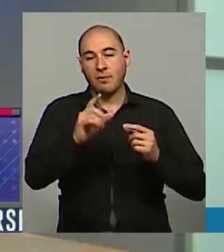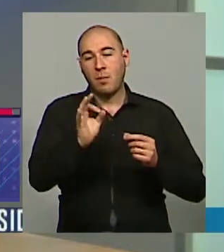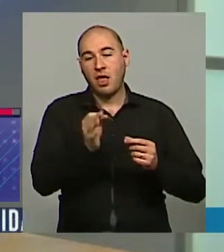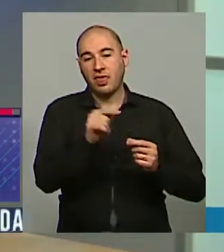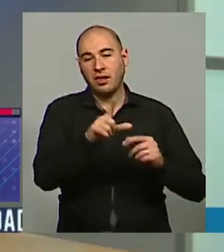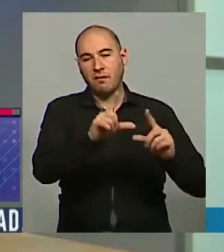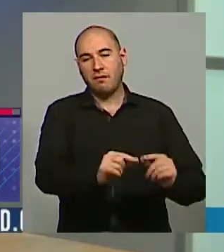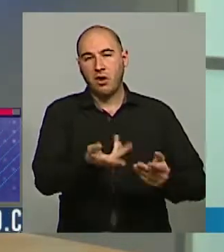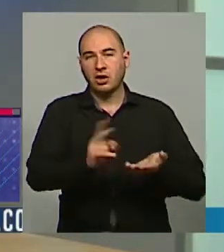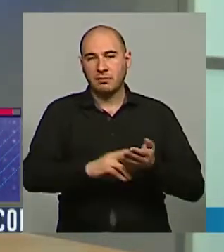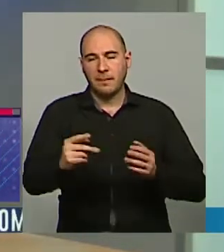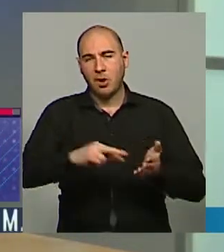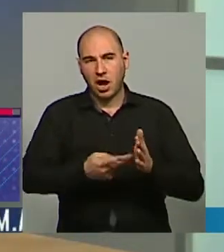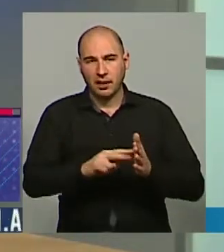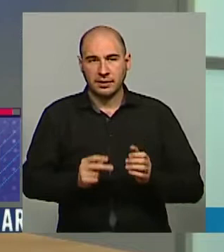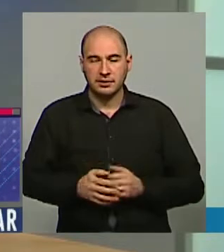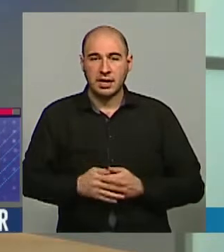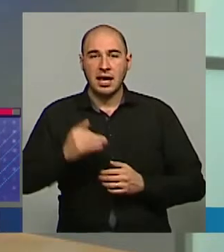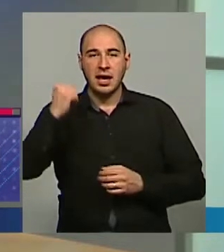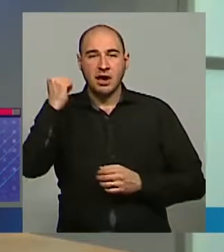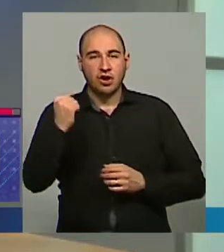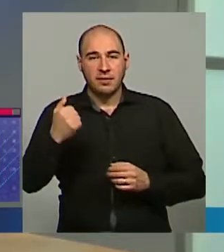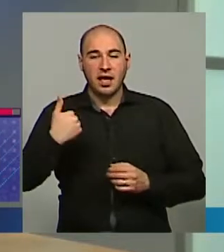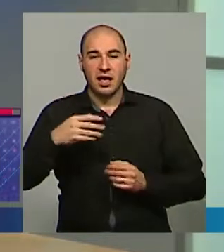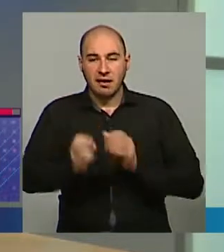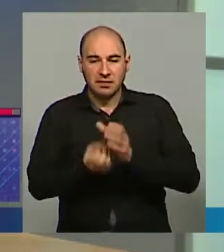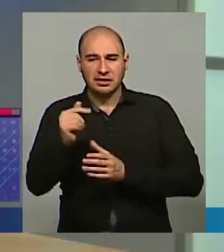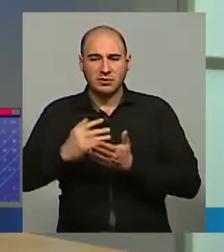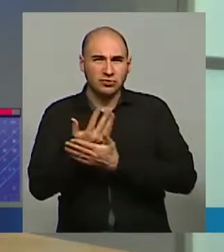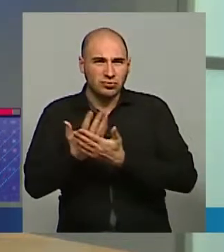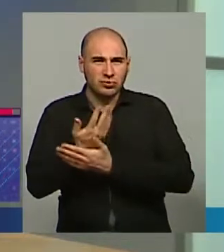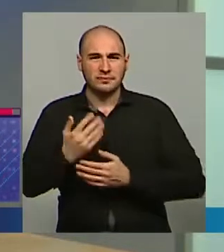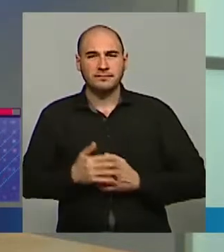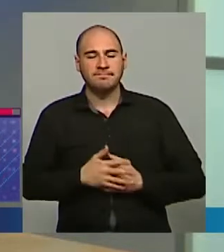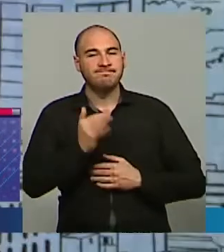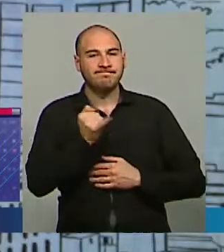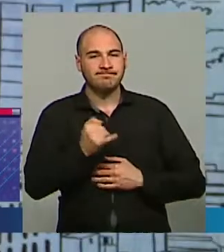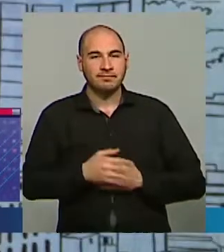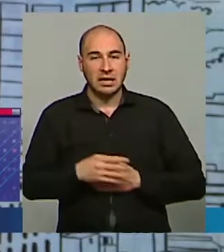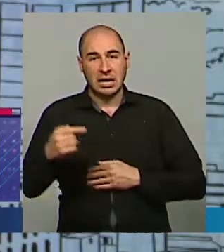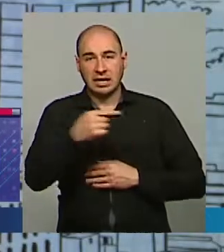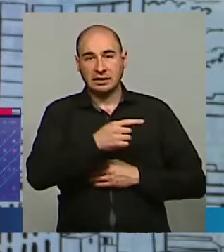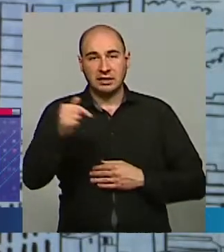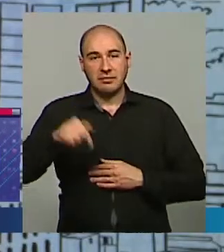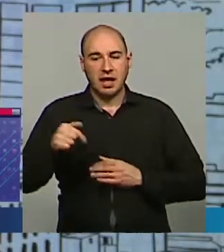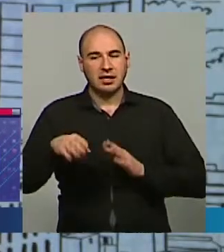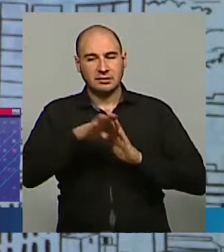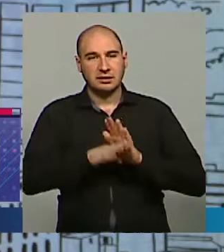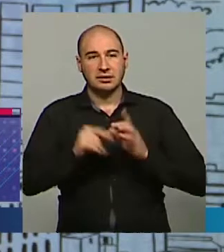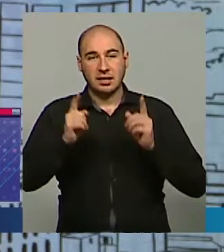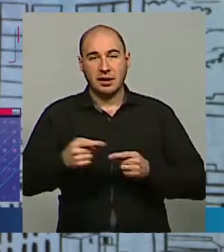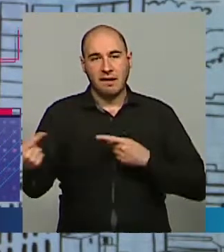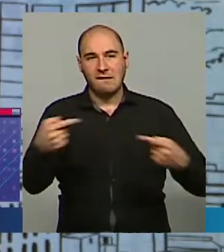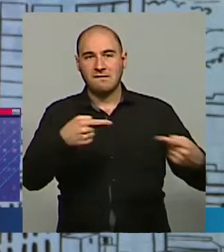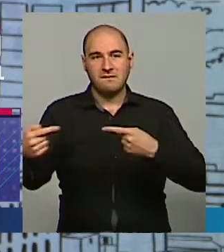hubo algunos cimbronazos y las economías emergentes son las que más sufren. Es así, esta semana se ha caracterizado también por esta